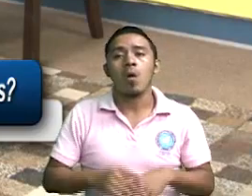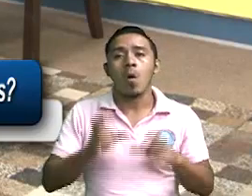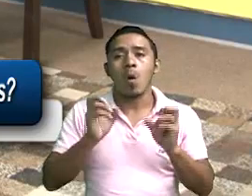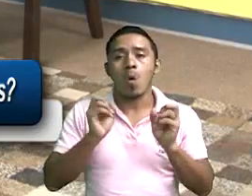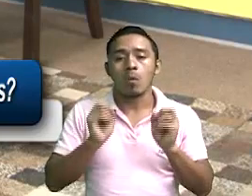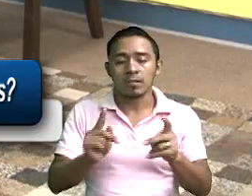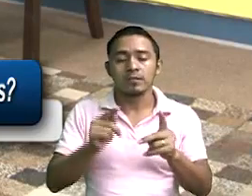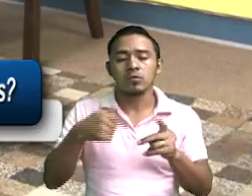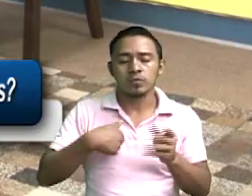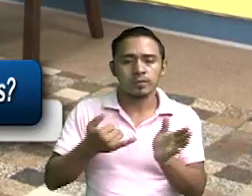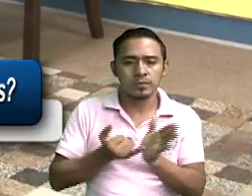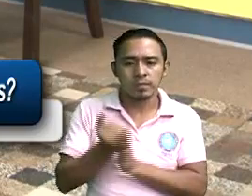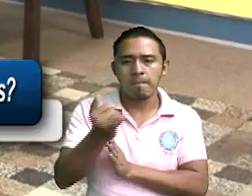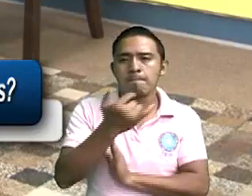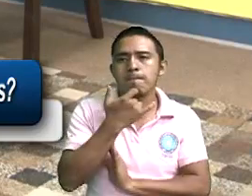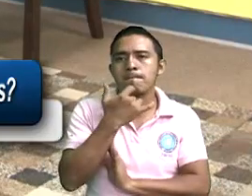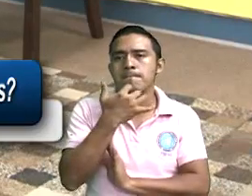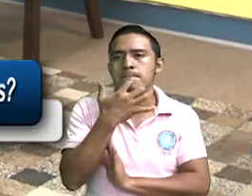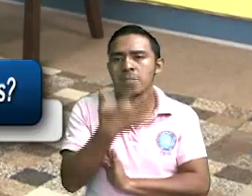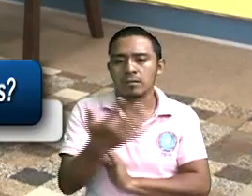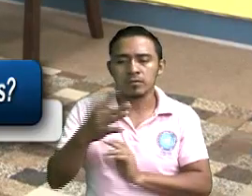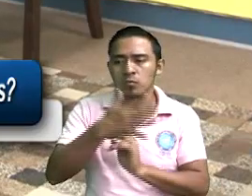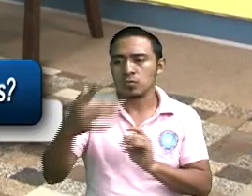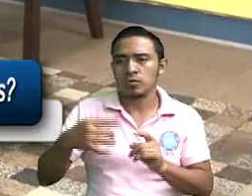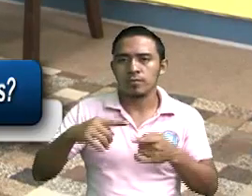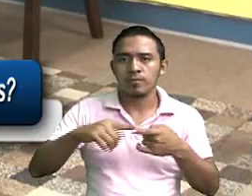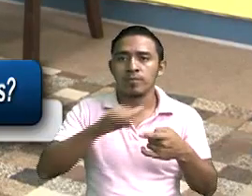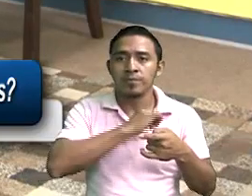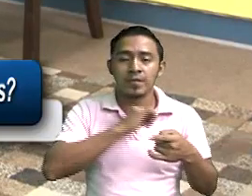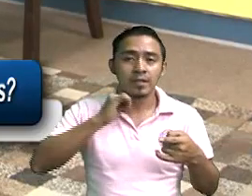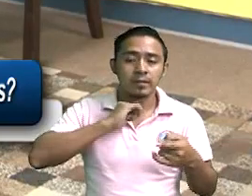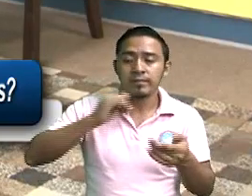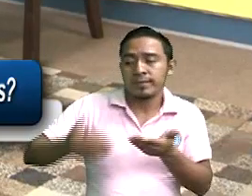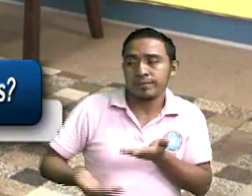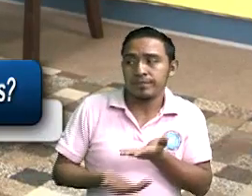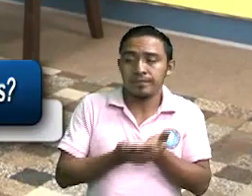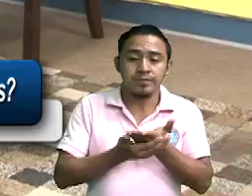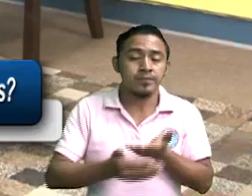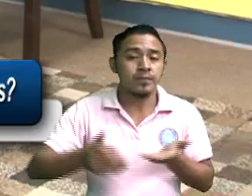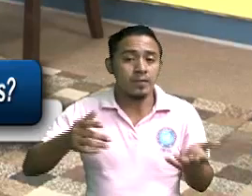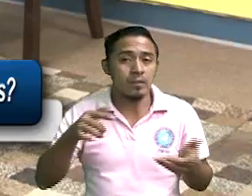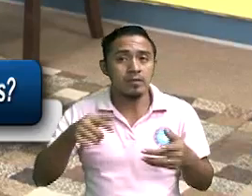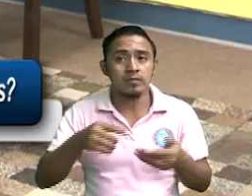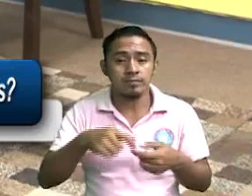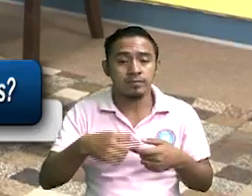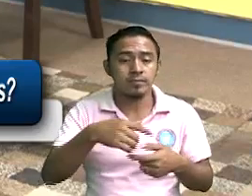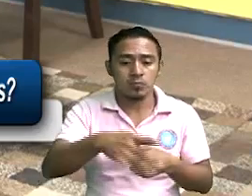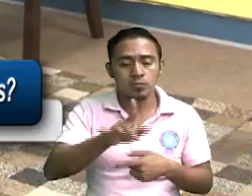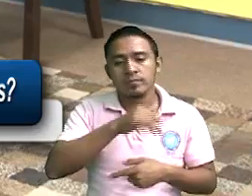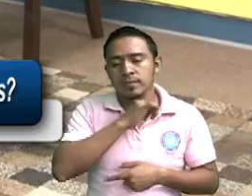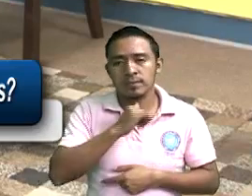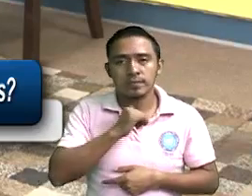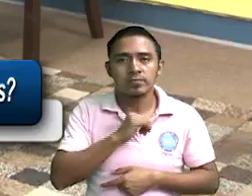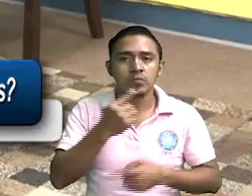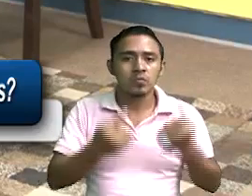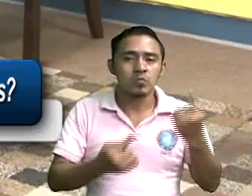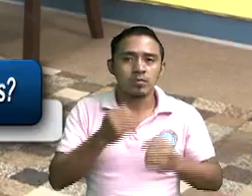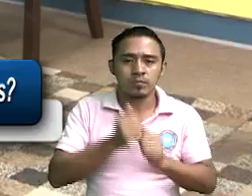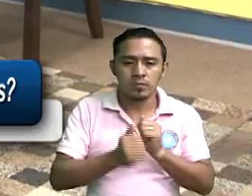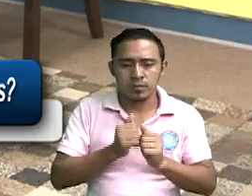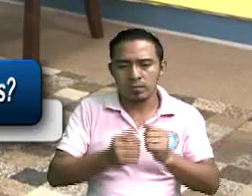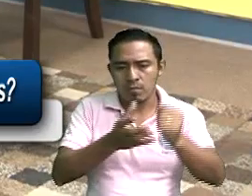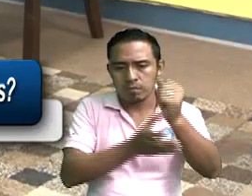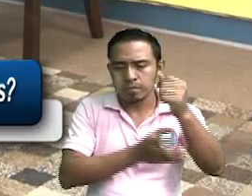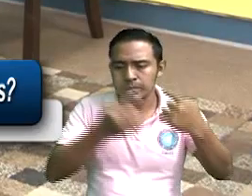estudiar por qué. Y ahí vienen los paraclínicos o los exámenes auxiliares que se envían para definir cuál es la afectación